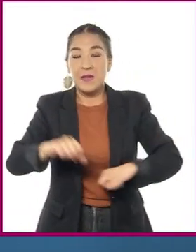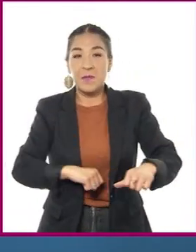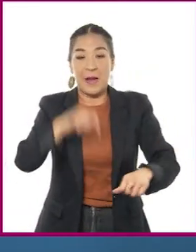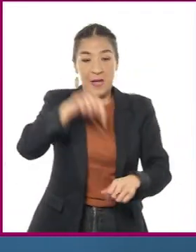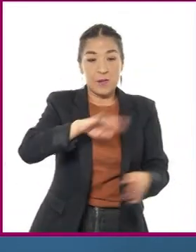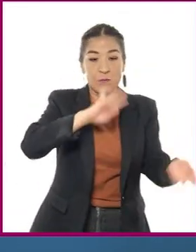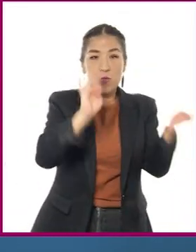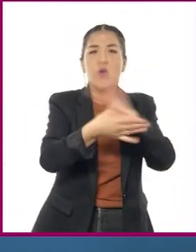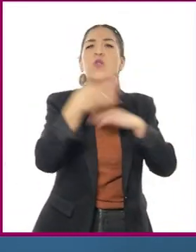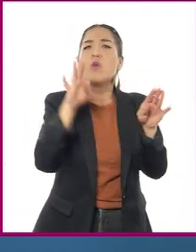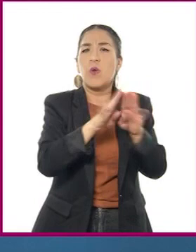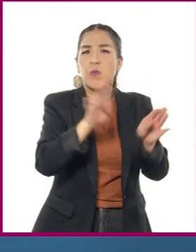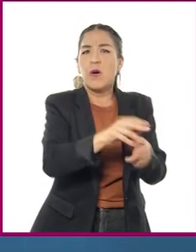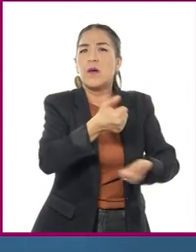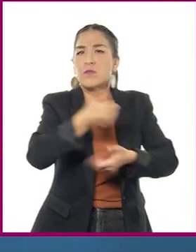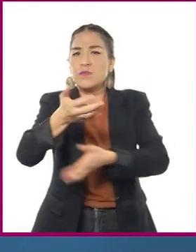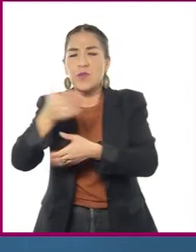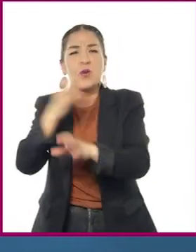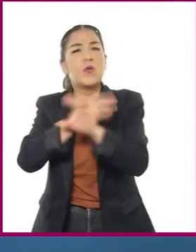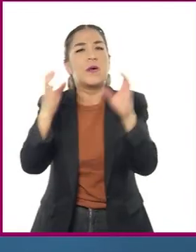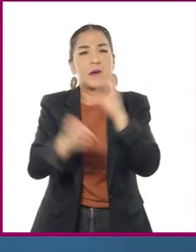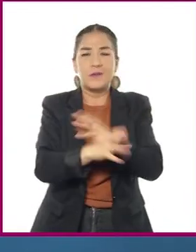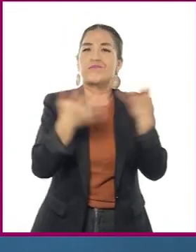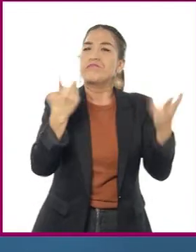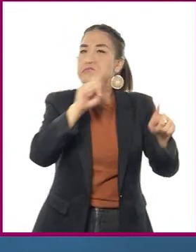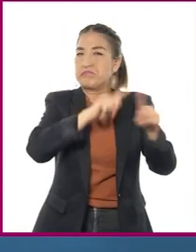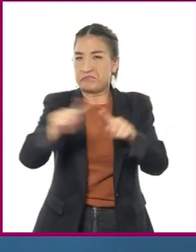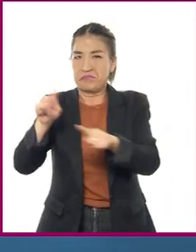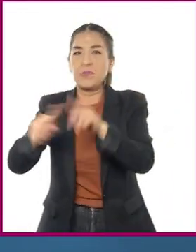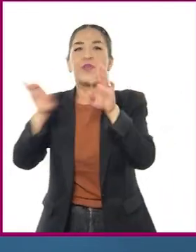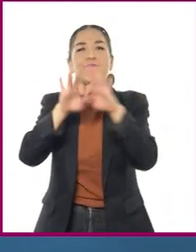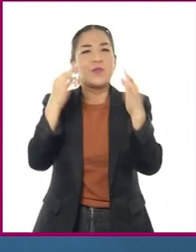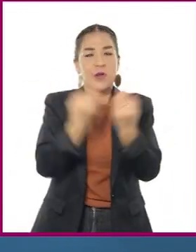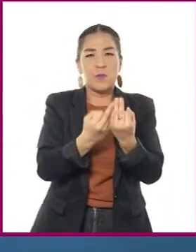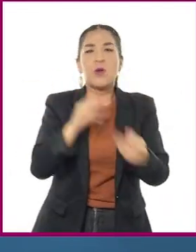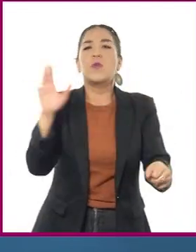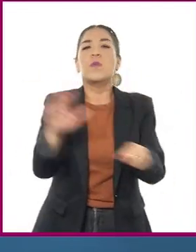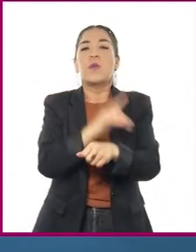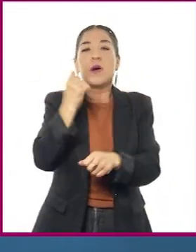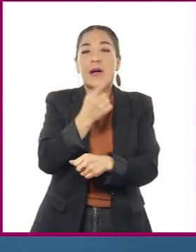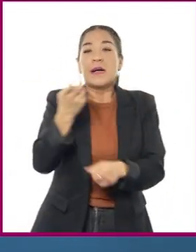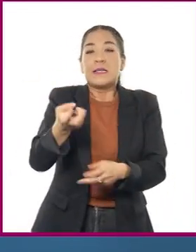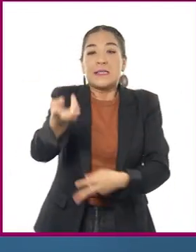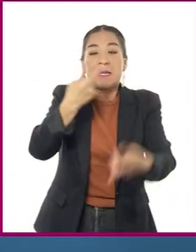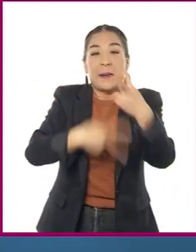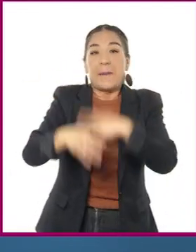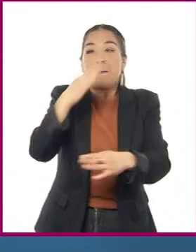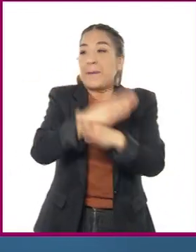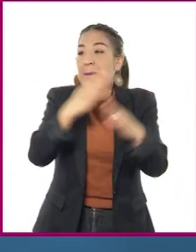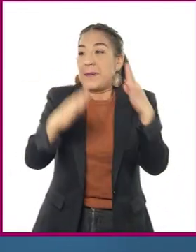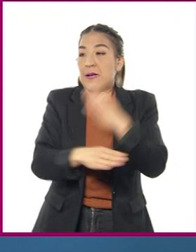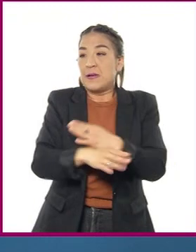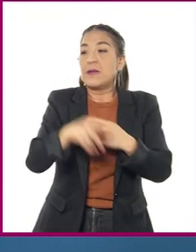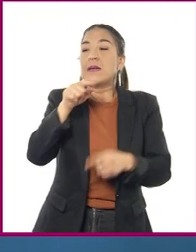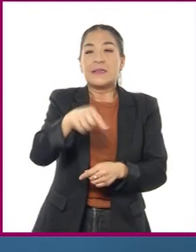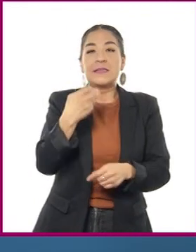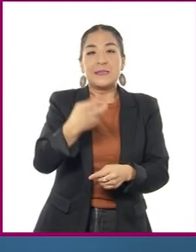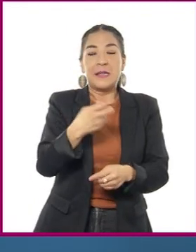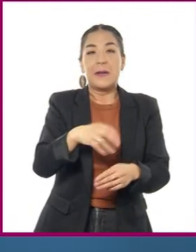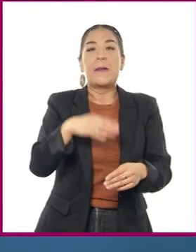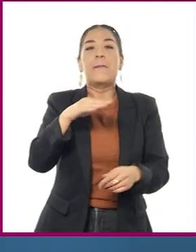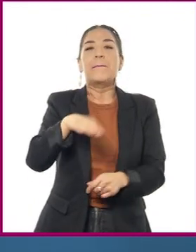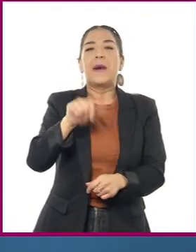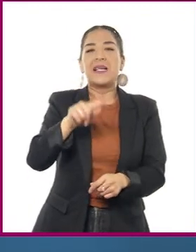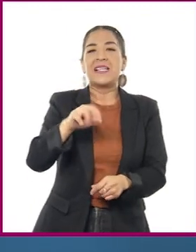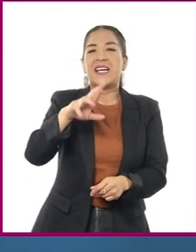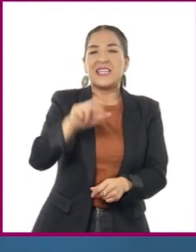el mundo es muy diversa y heterogénea, ya que la obtención de recursos naturales y materias primas